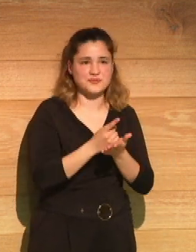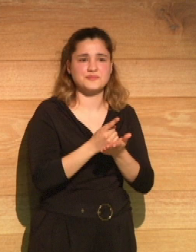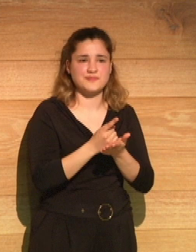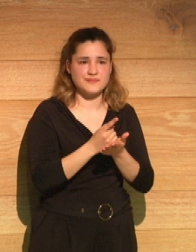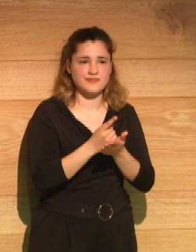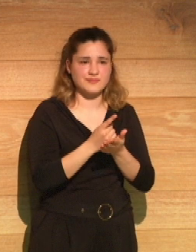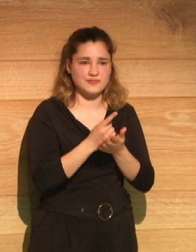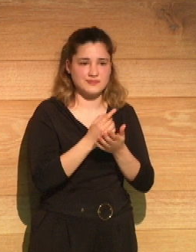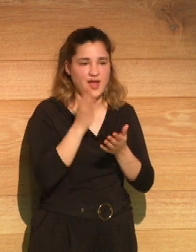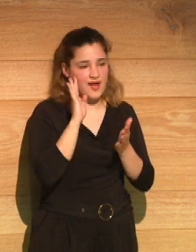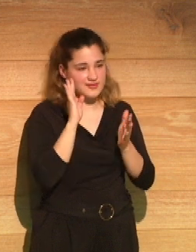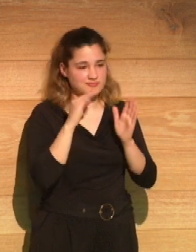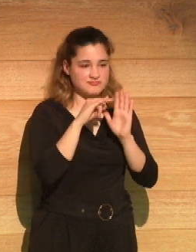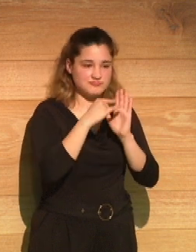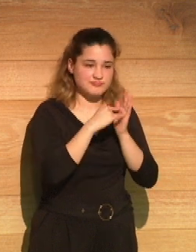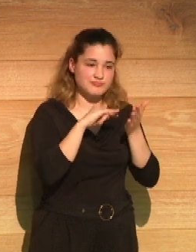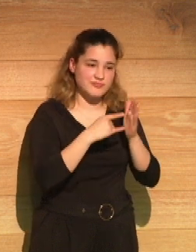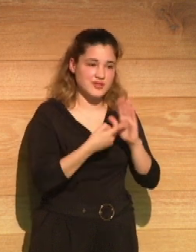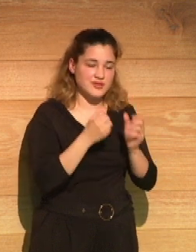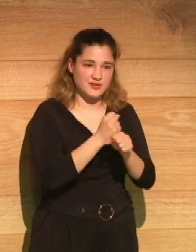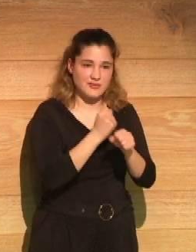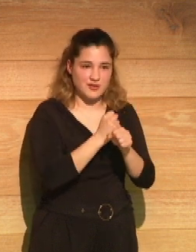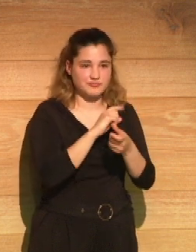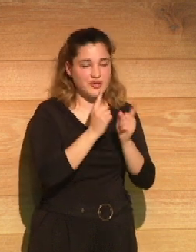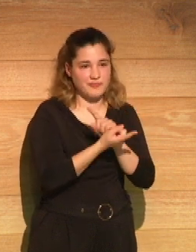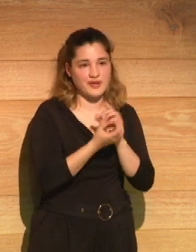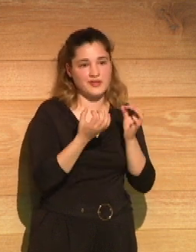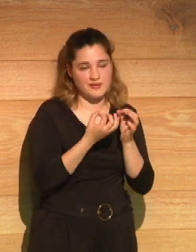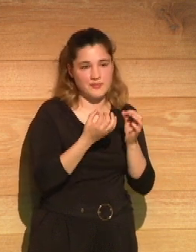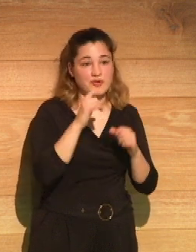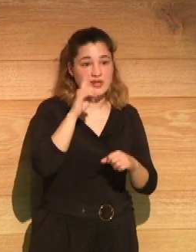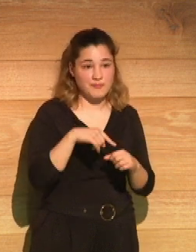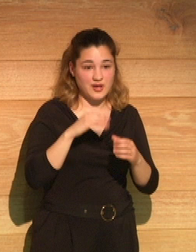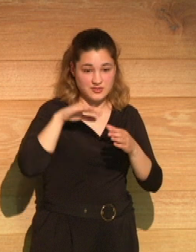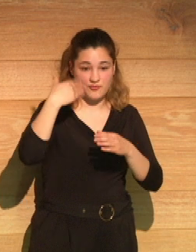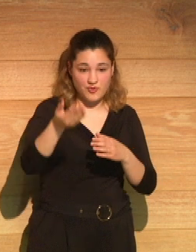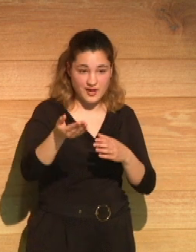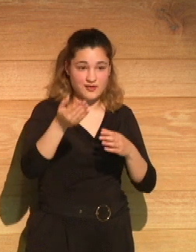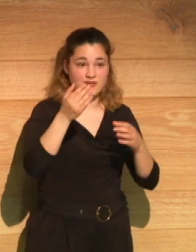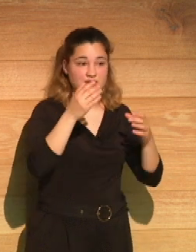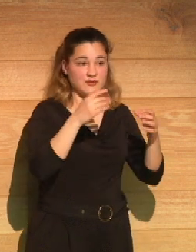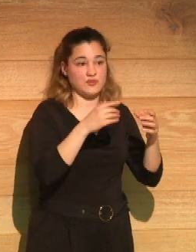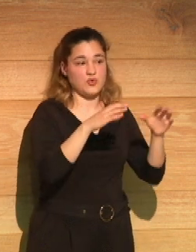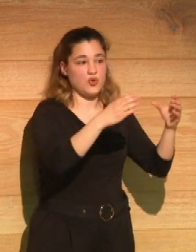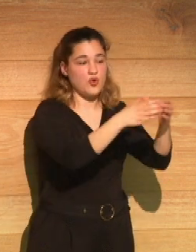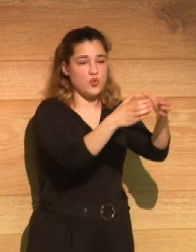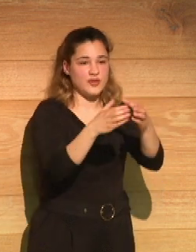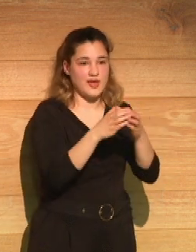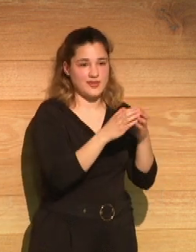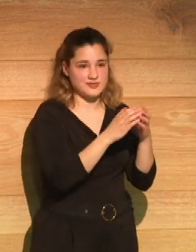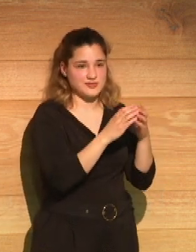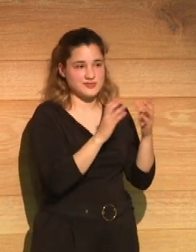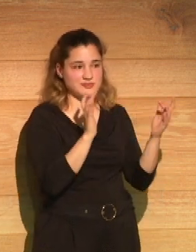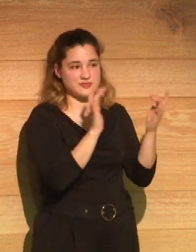esas metodologías de trabajo. Pero también hacia afuera debemos renegociar nuestras relaciones con nuestras comunidades, con